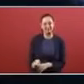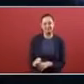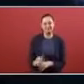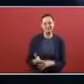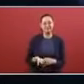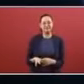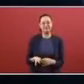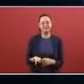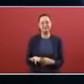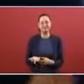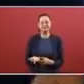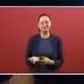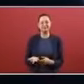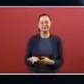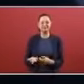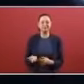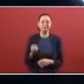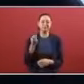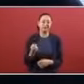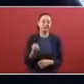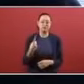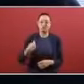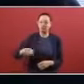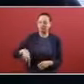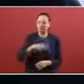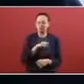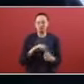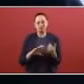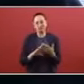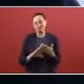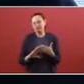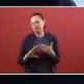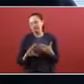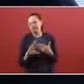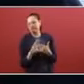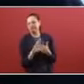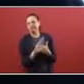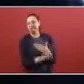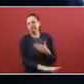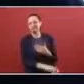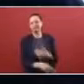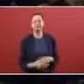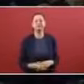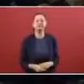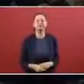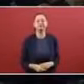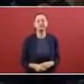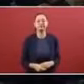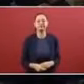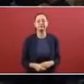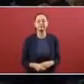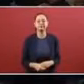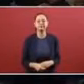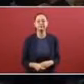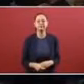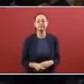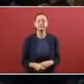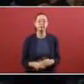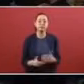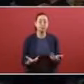Esto es lo que tenemos que hacer a un lado. De modo que vamos a darle la